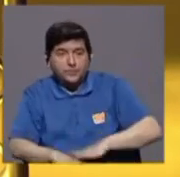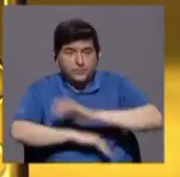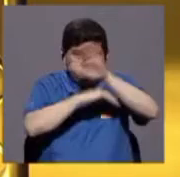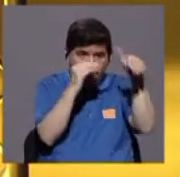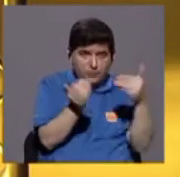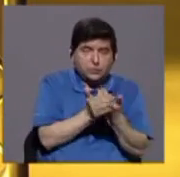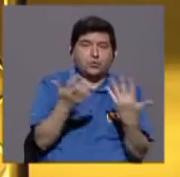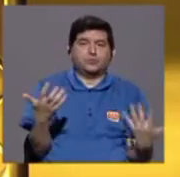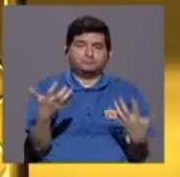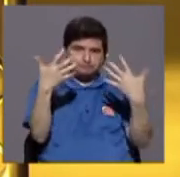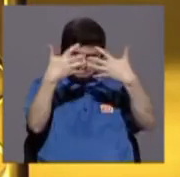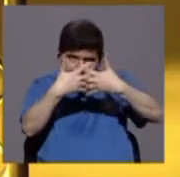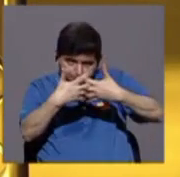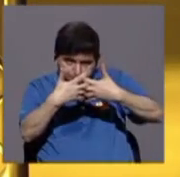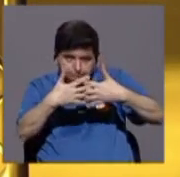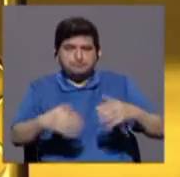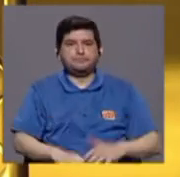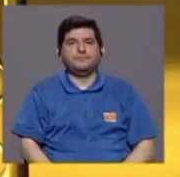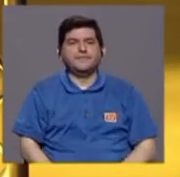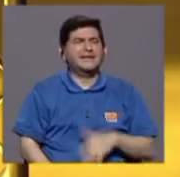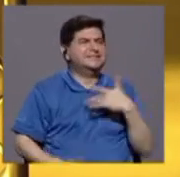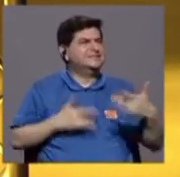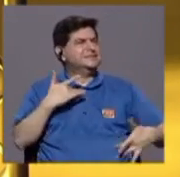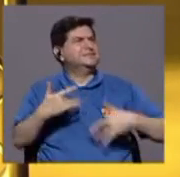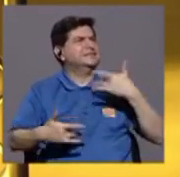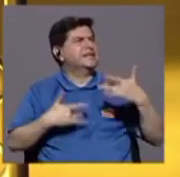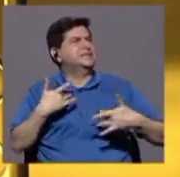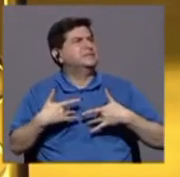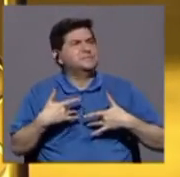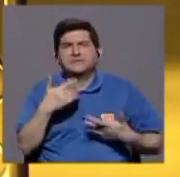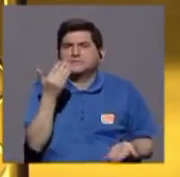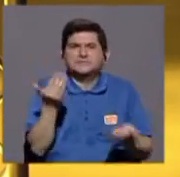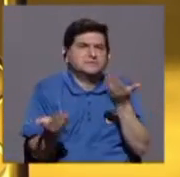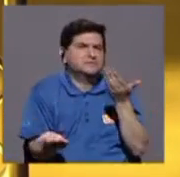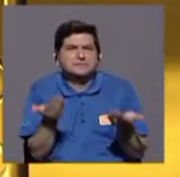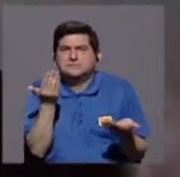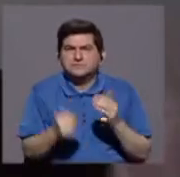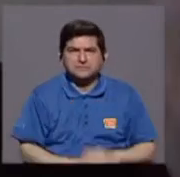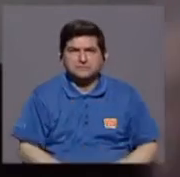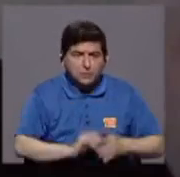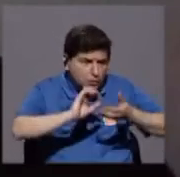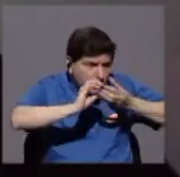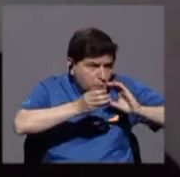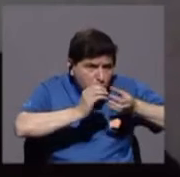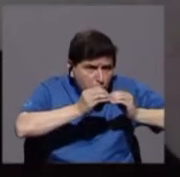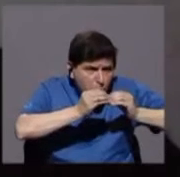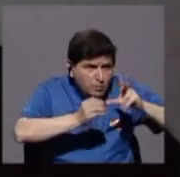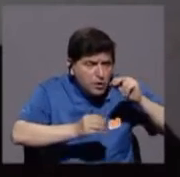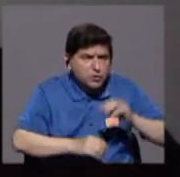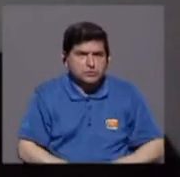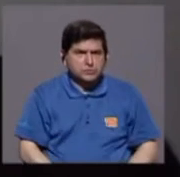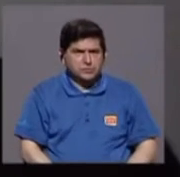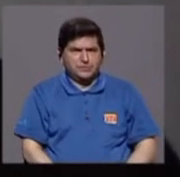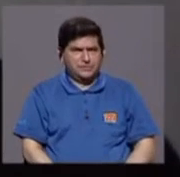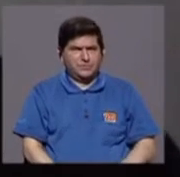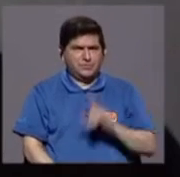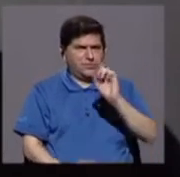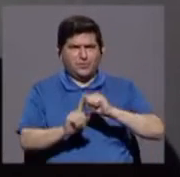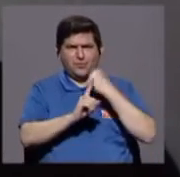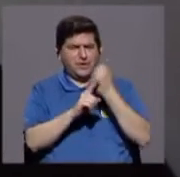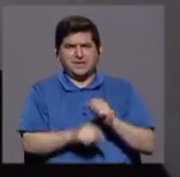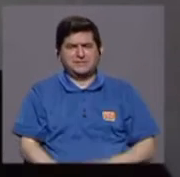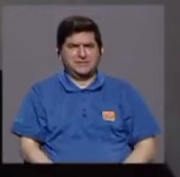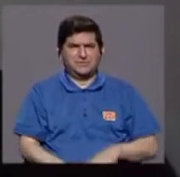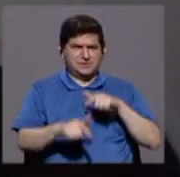esto combina un sentimiento, por un lado, de que quizás los números no son tan exagerados como pensábamos